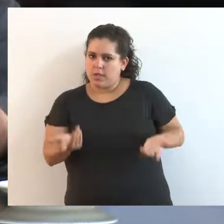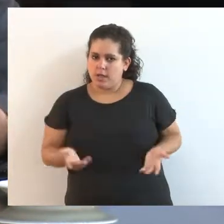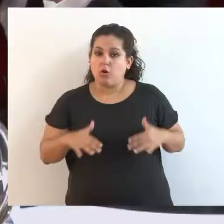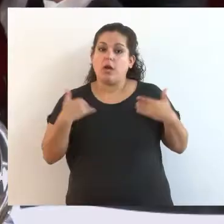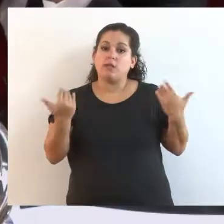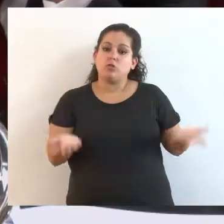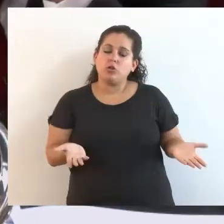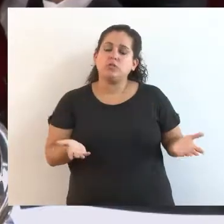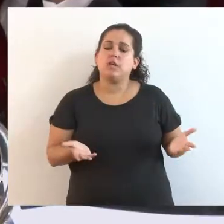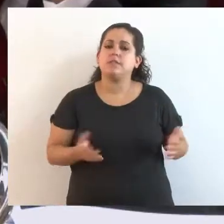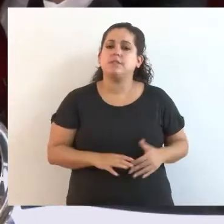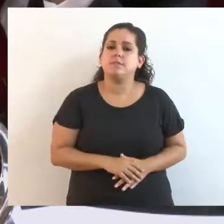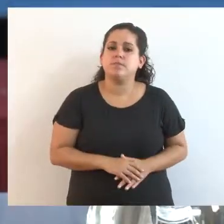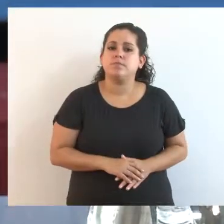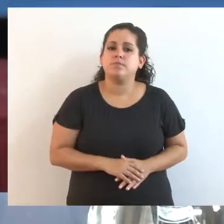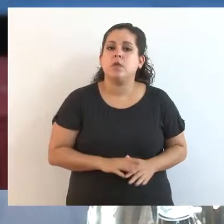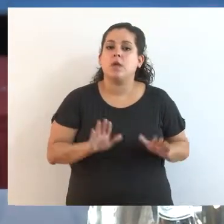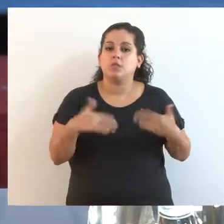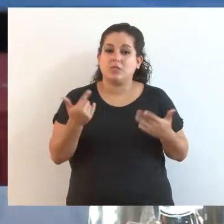es damnificado por el tema. Entonces,